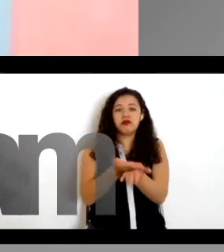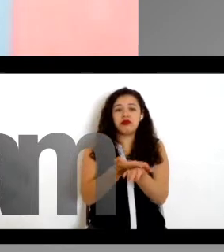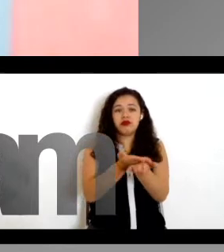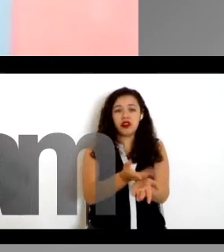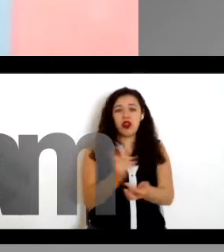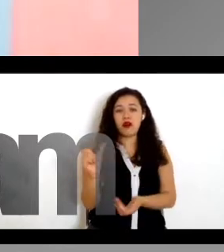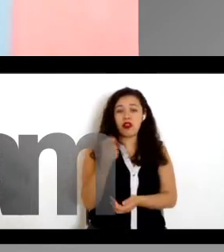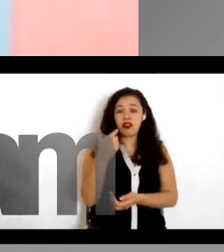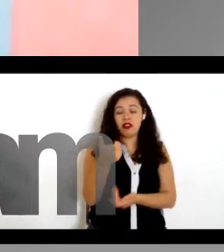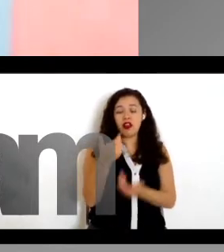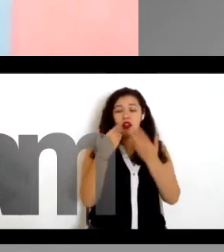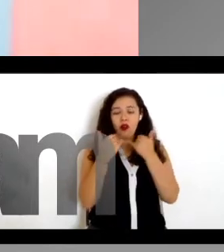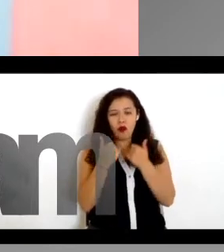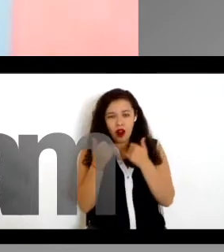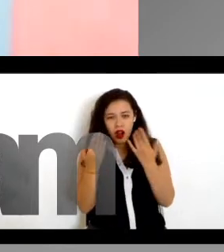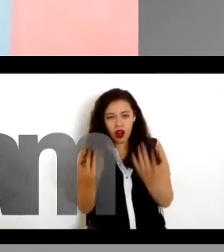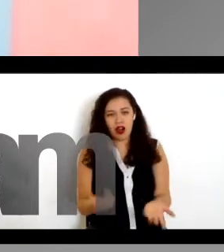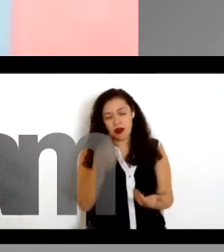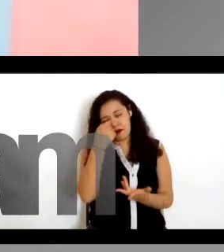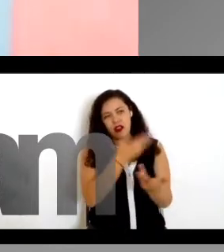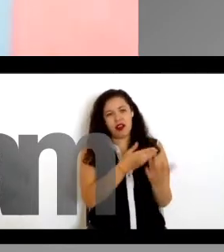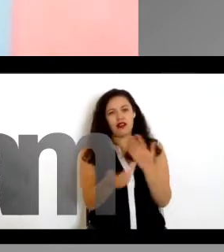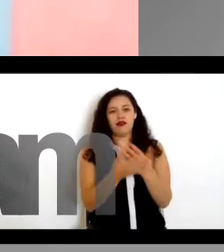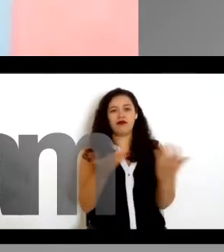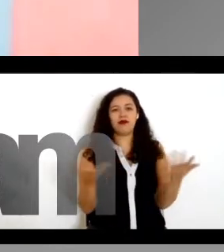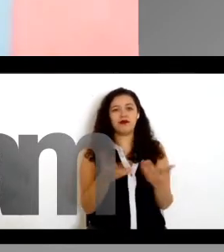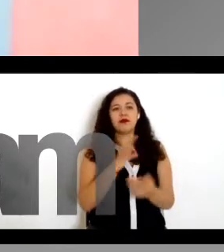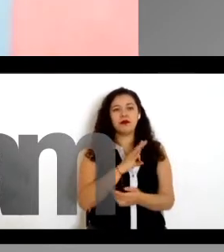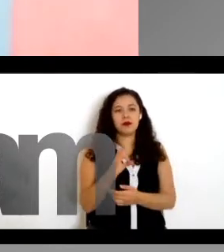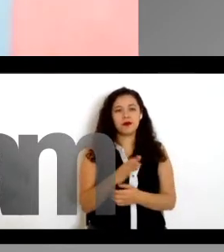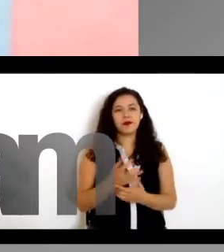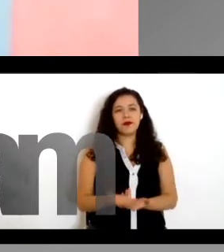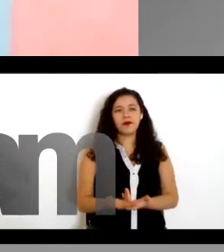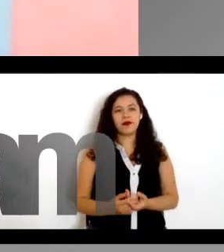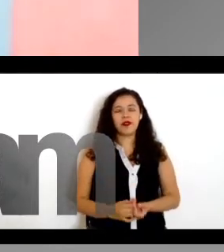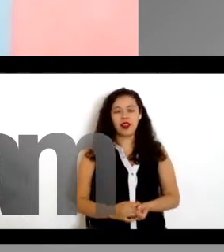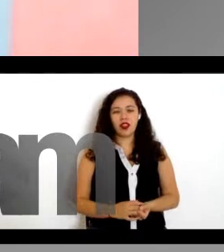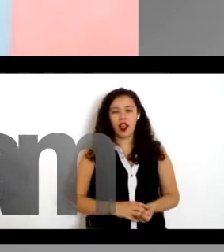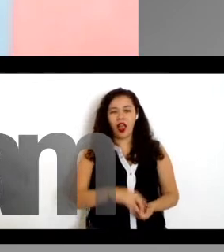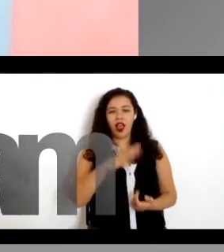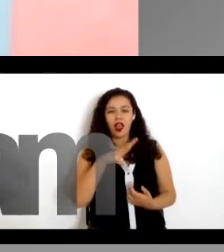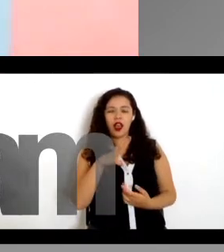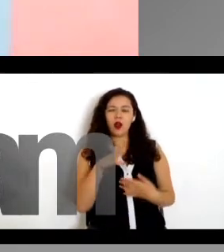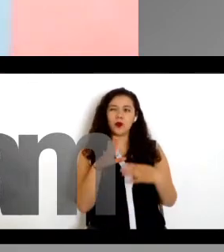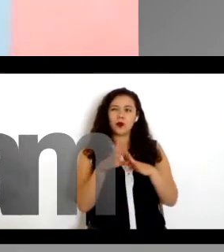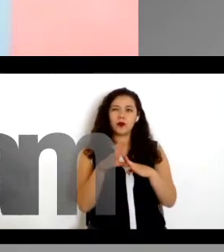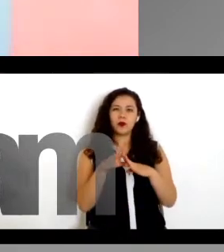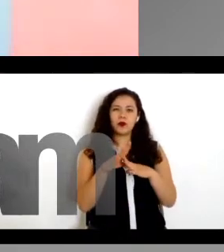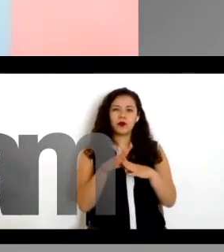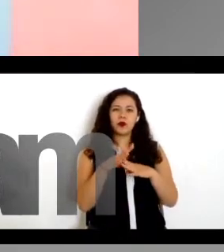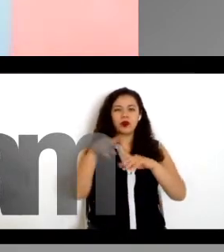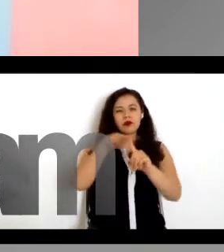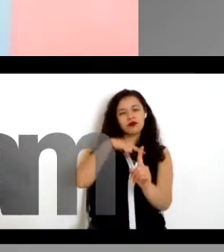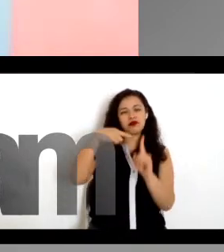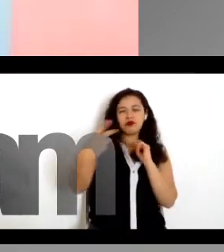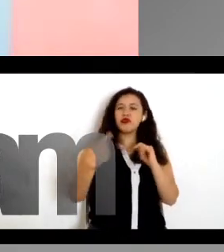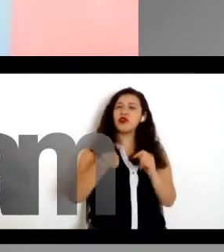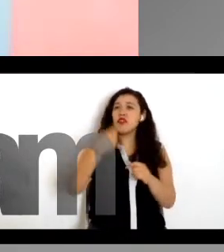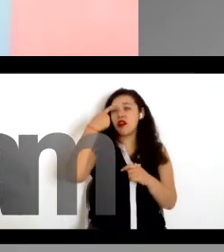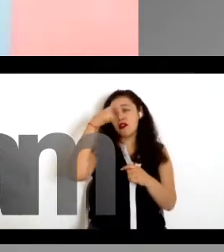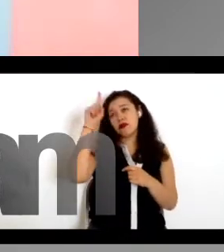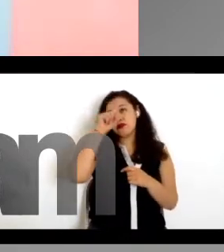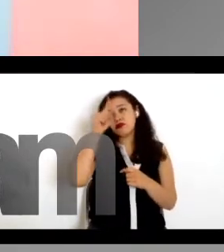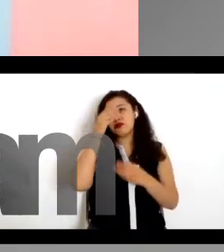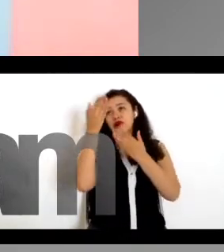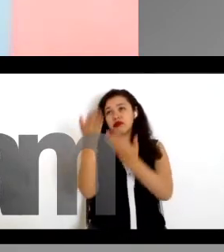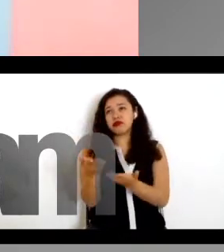para desarrollar todas estas acciones, ¿no? Se quedan en estas perspectivas unilaterales en las cuales el llevar a cabo la